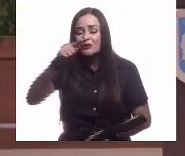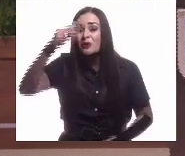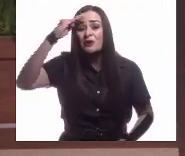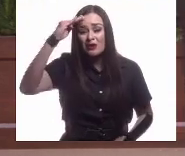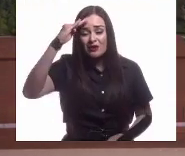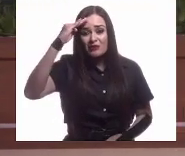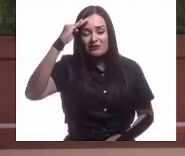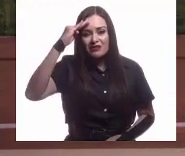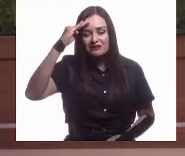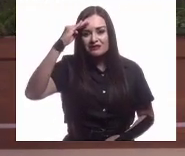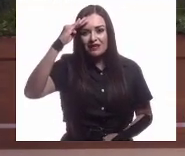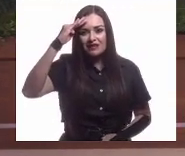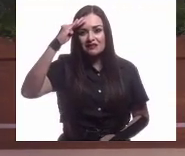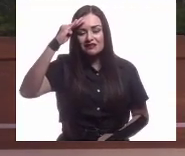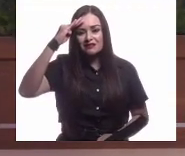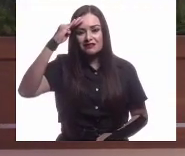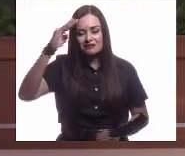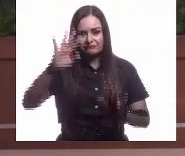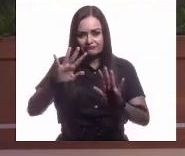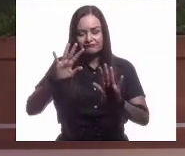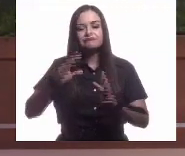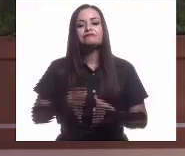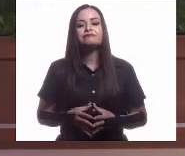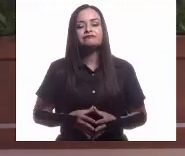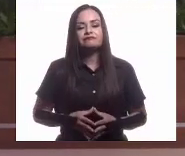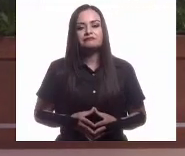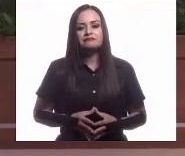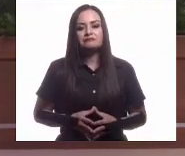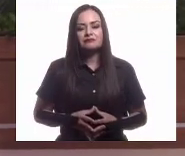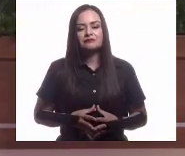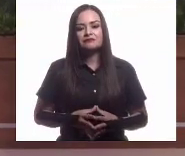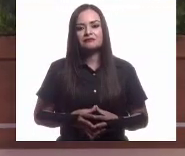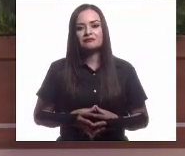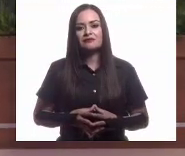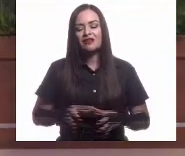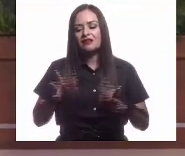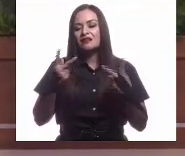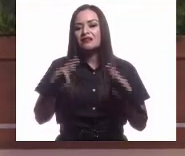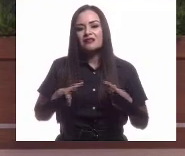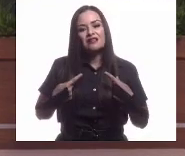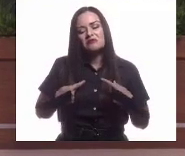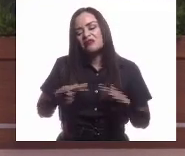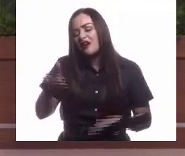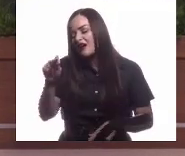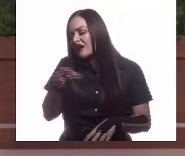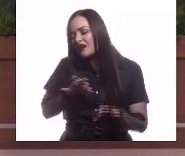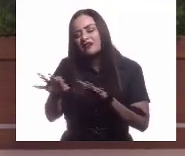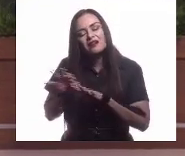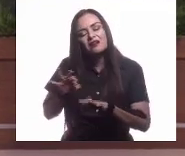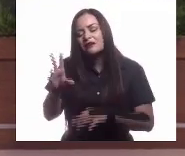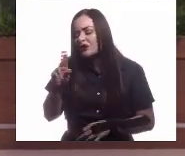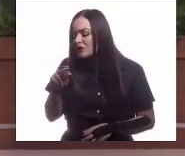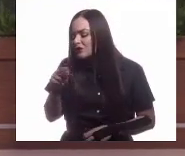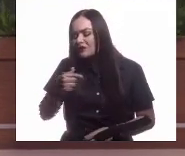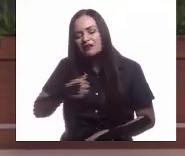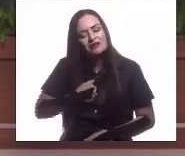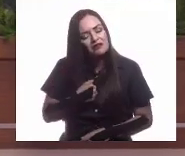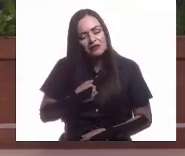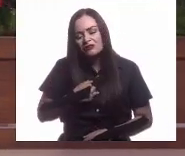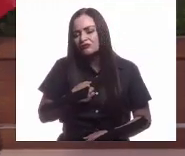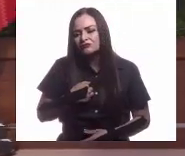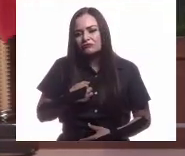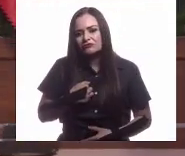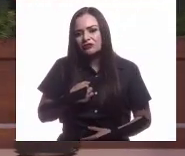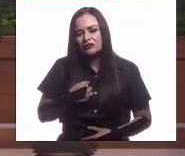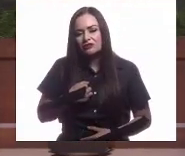imagínense este espacio, este ejemplo, y agréguenle a que esa persona, la que no consiguió empleo,